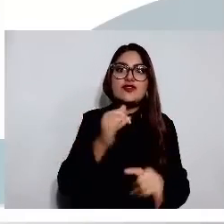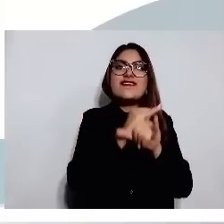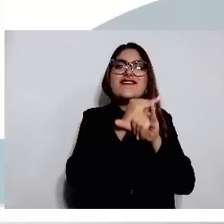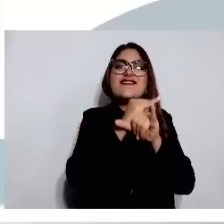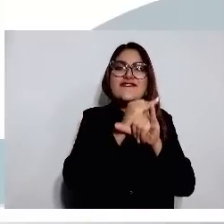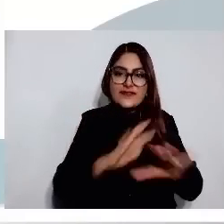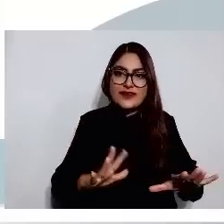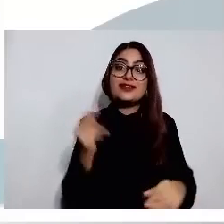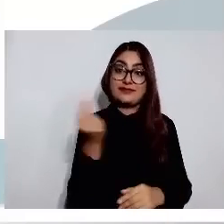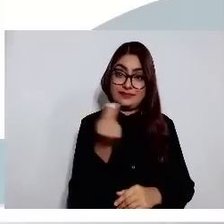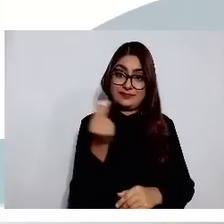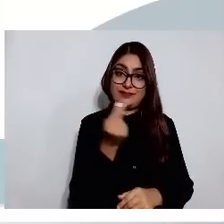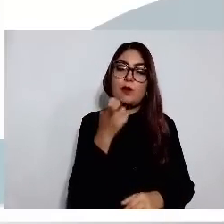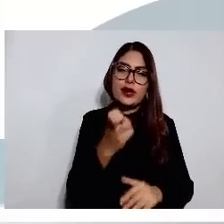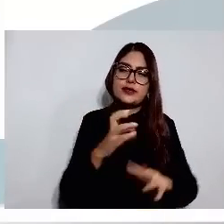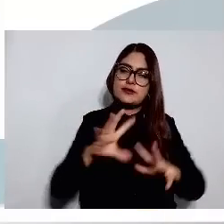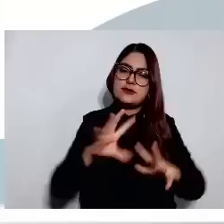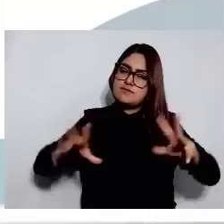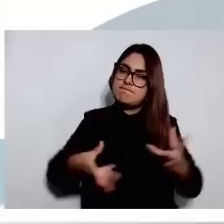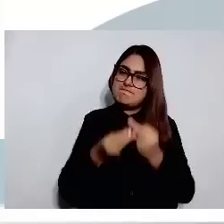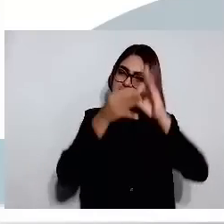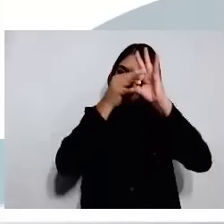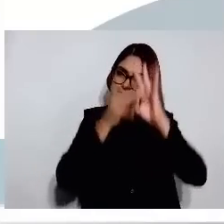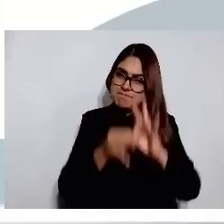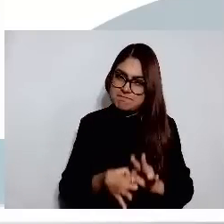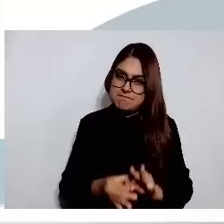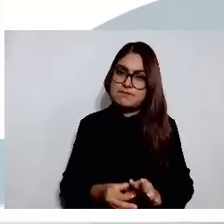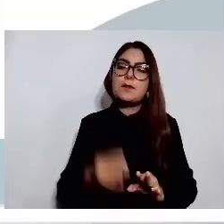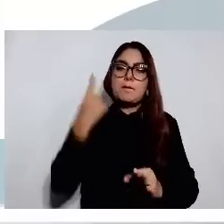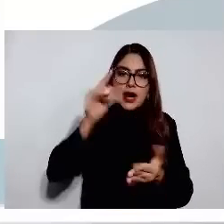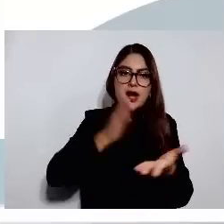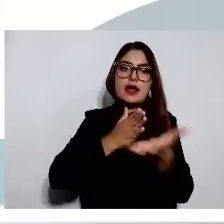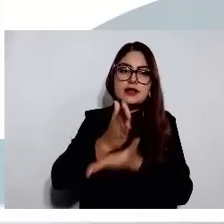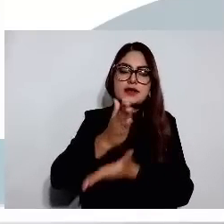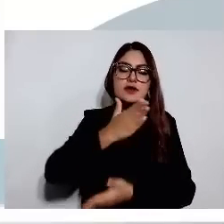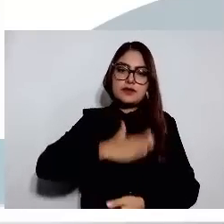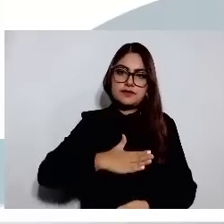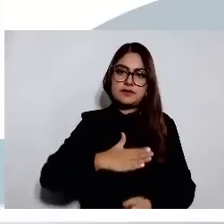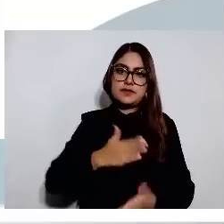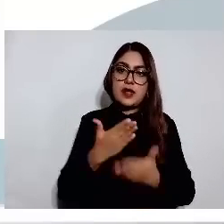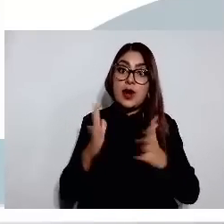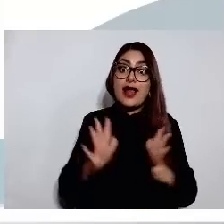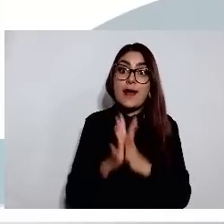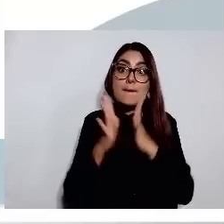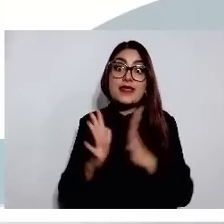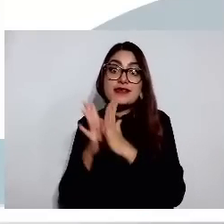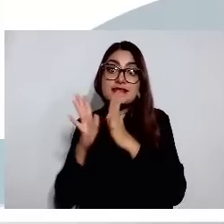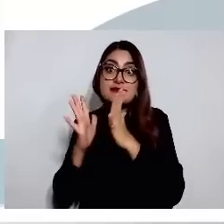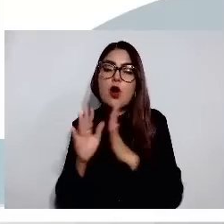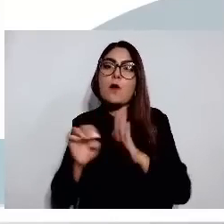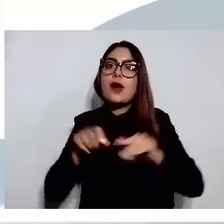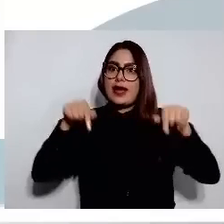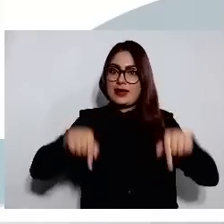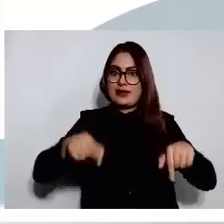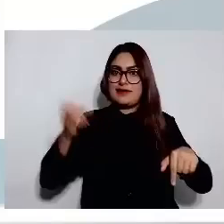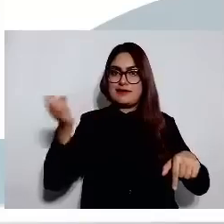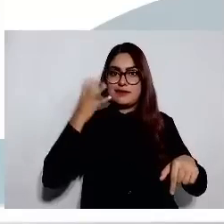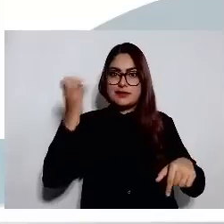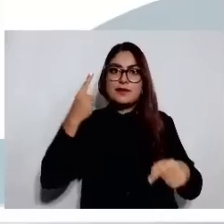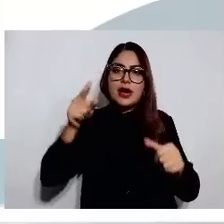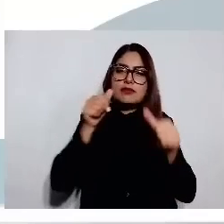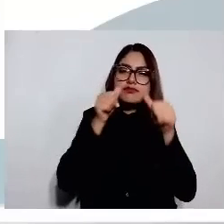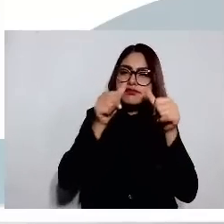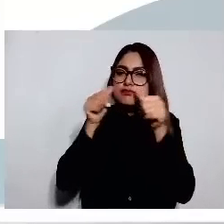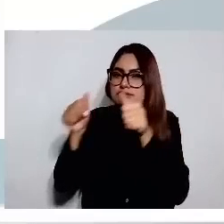acceso a la justicia. La participación, que son estos espacios para escucharnos, un buzón de quejas que